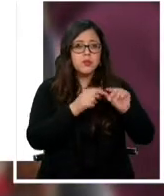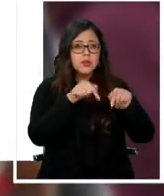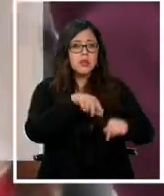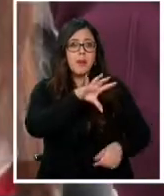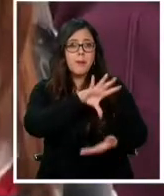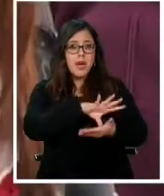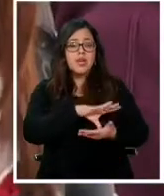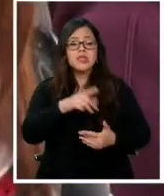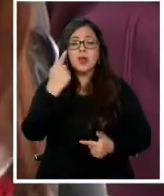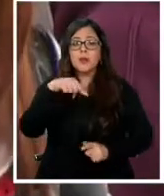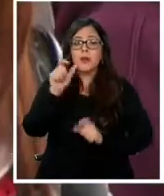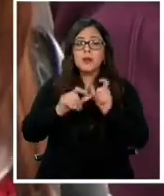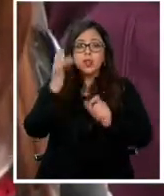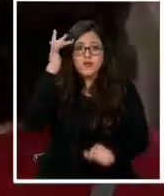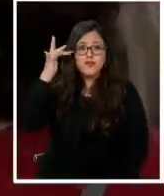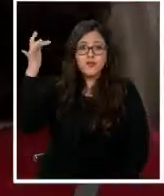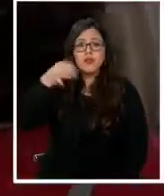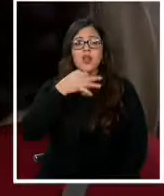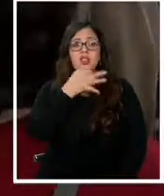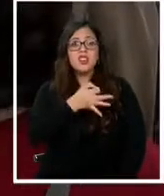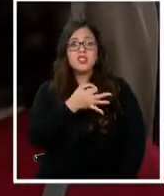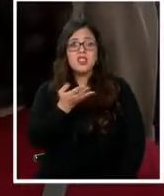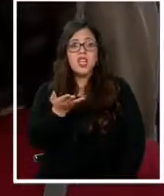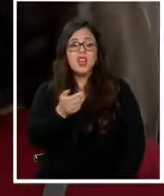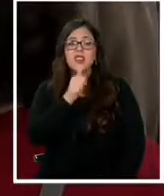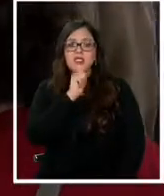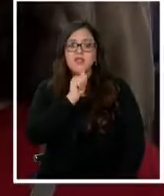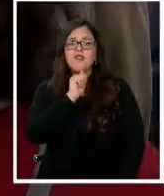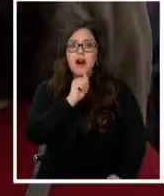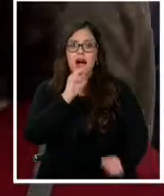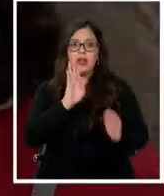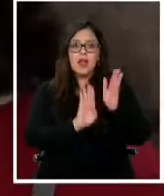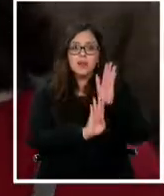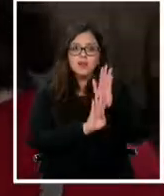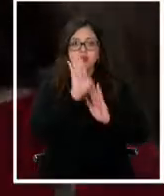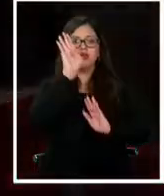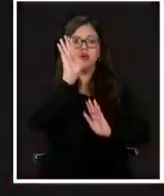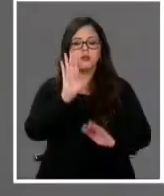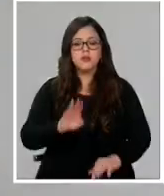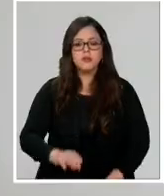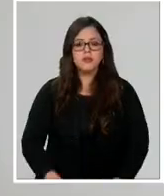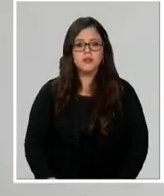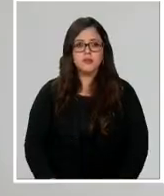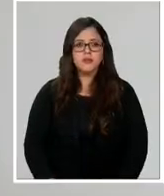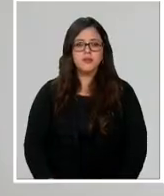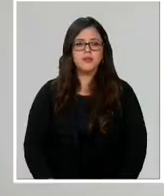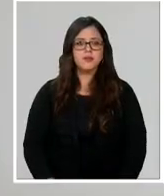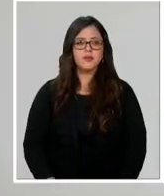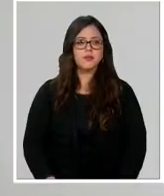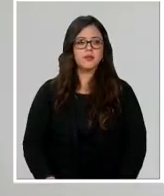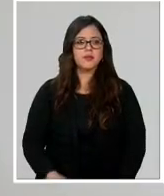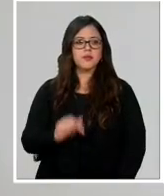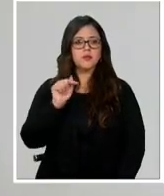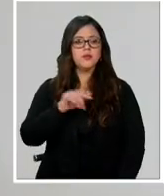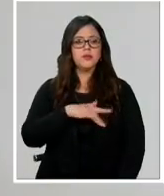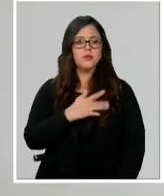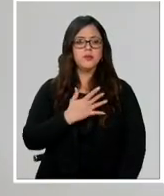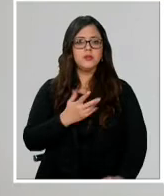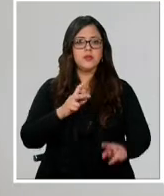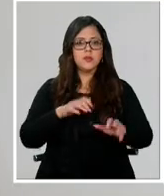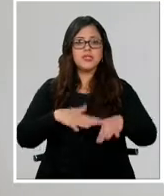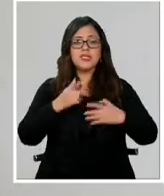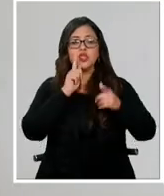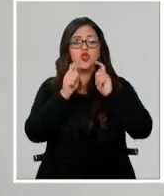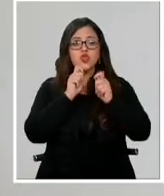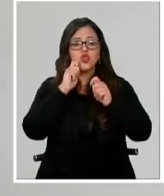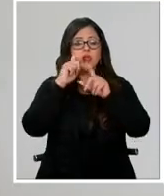país. Pero según los expertos, este aún no es el pic de esta quinta ola. En la medida que lamentablemente la sensación de riesgo